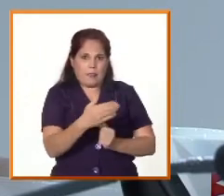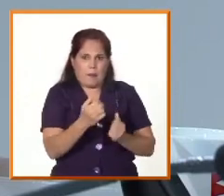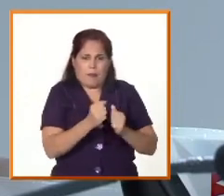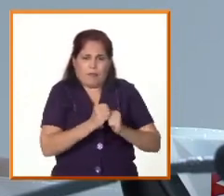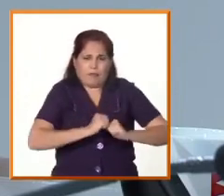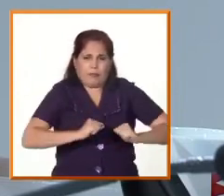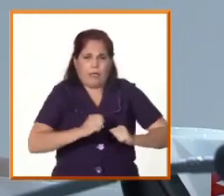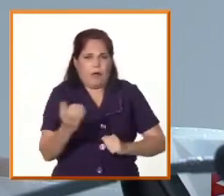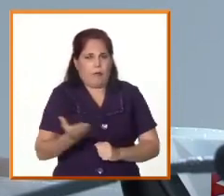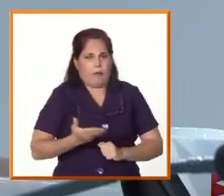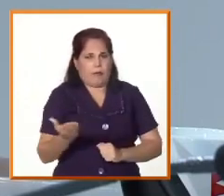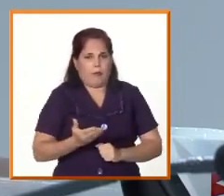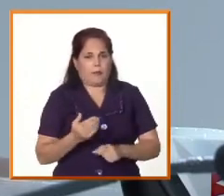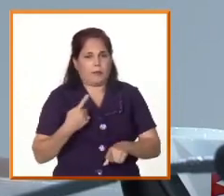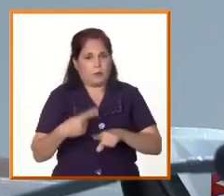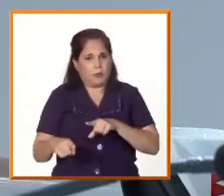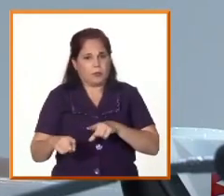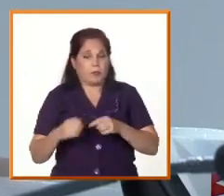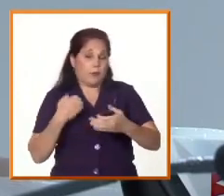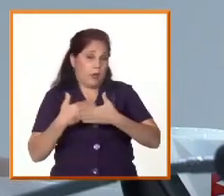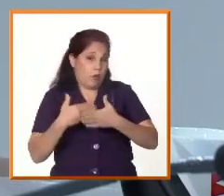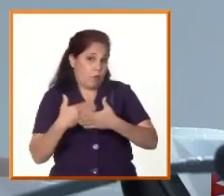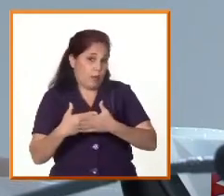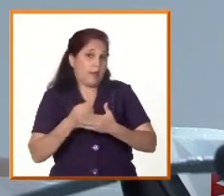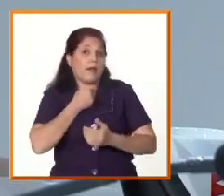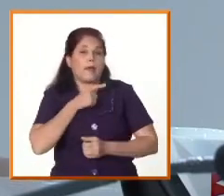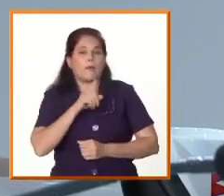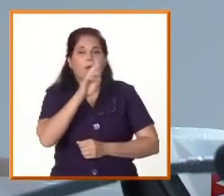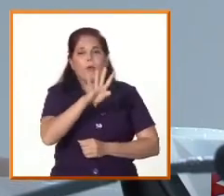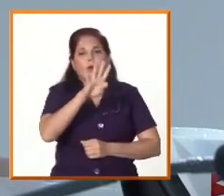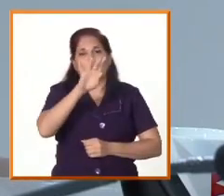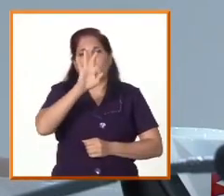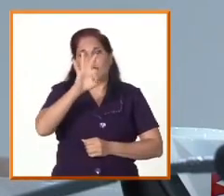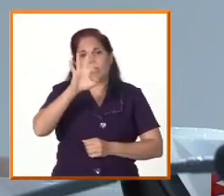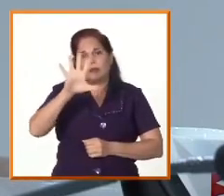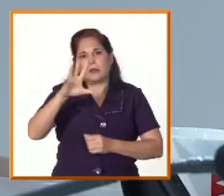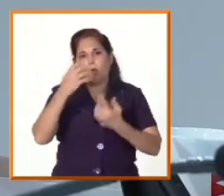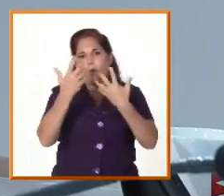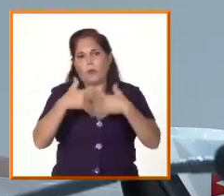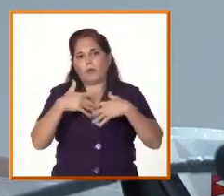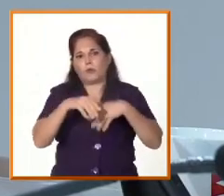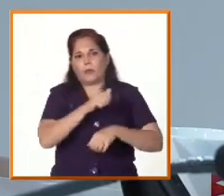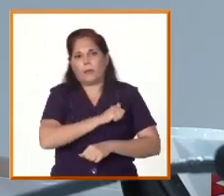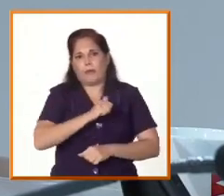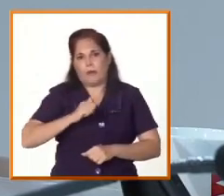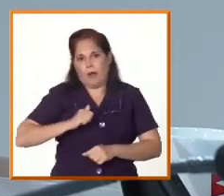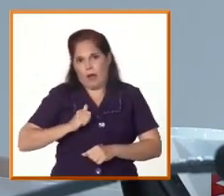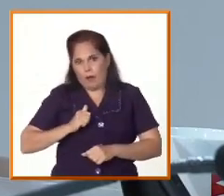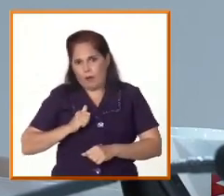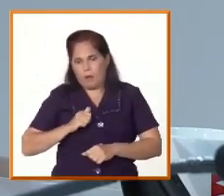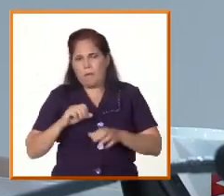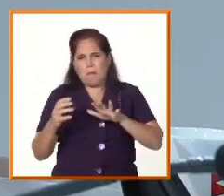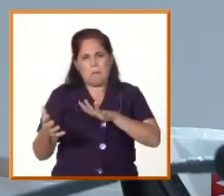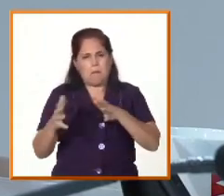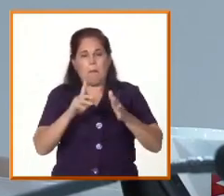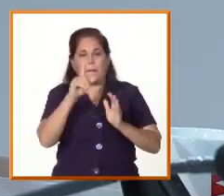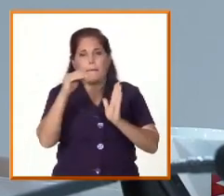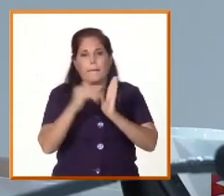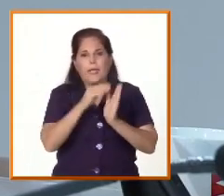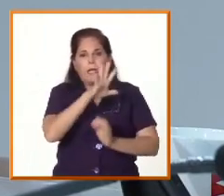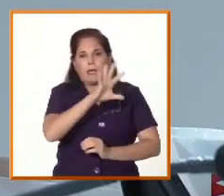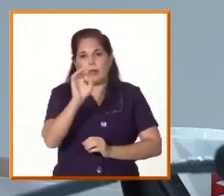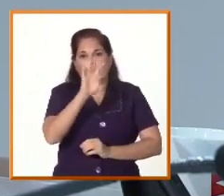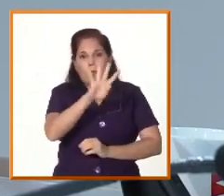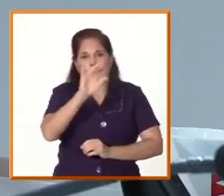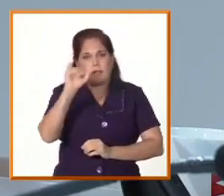esta actividad hay nuevos actores económicos tenemos por ejemplo 485 productores privados con alrededor de 1546